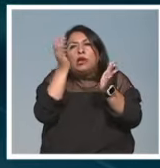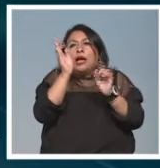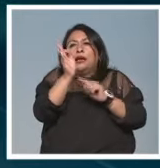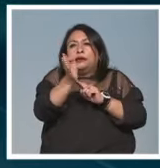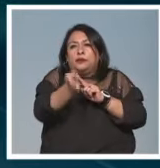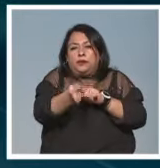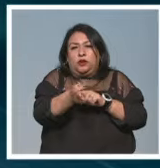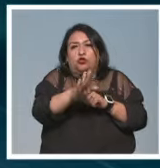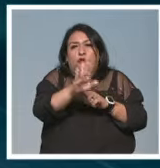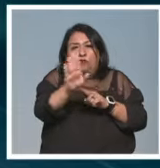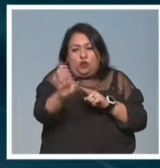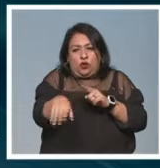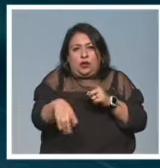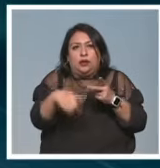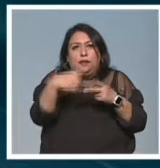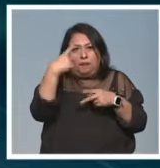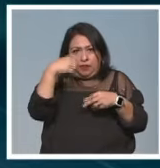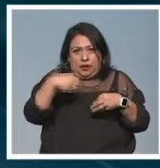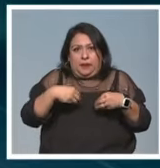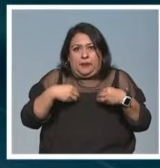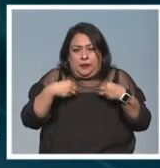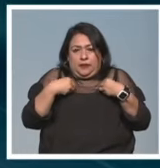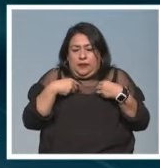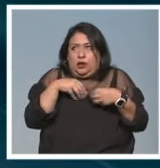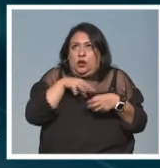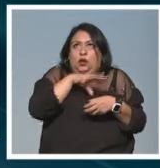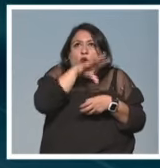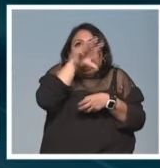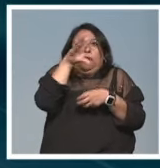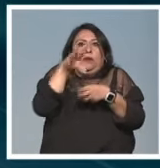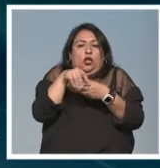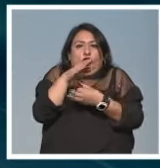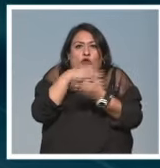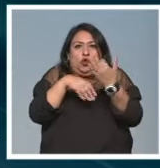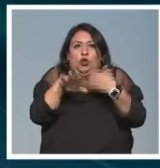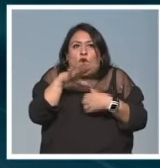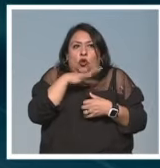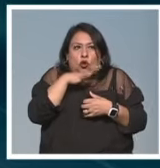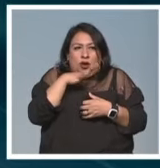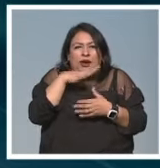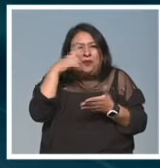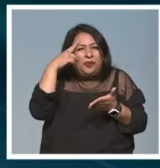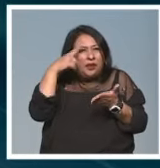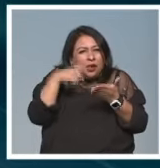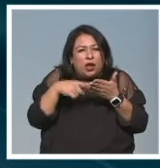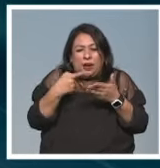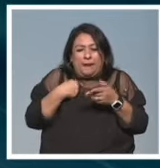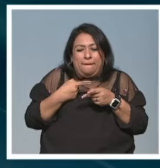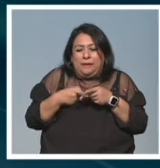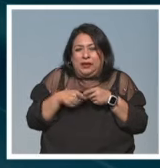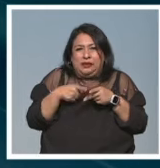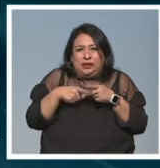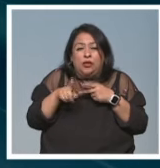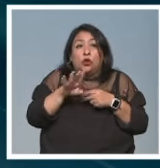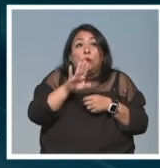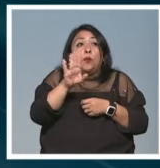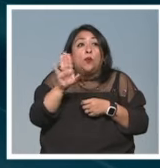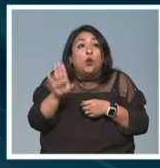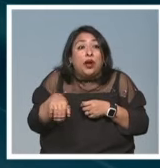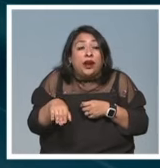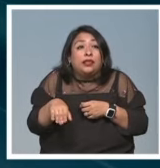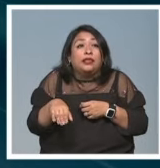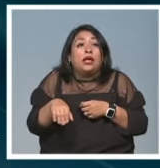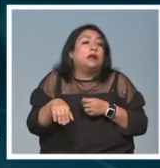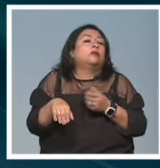aceptación de la muerte para vivir plenamente con todo lo que existe. Creo que desde el inicio la muerte